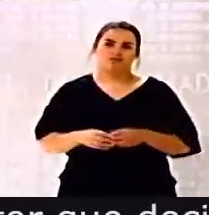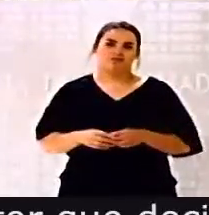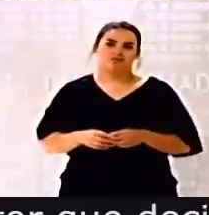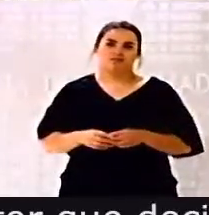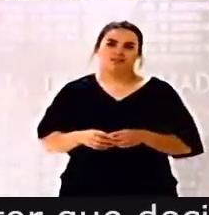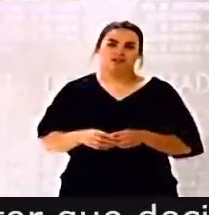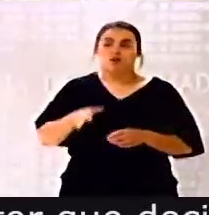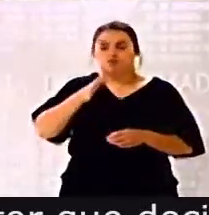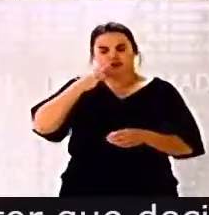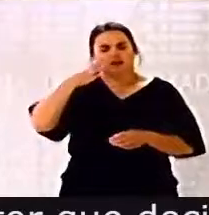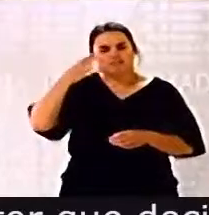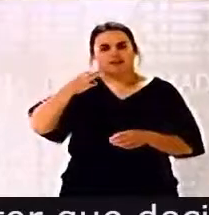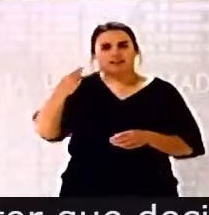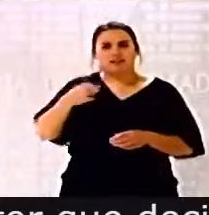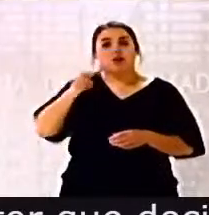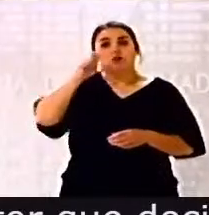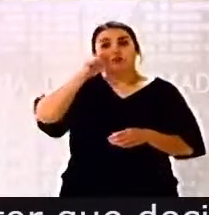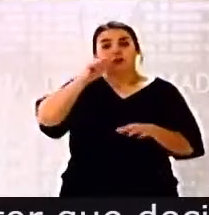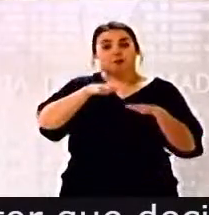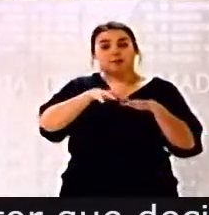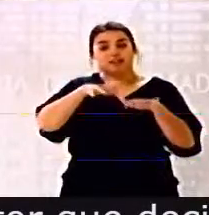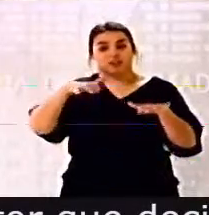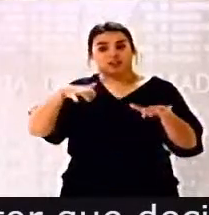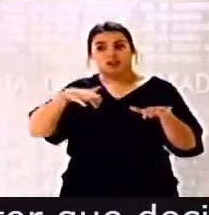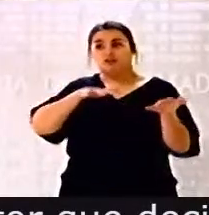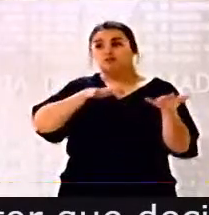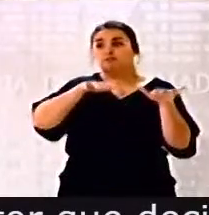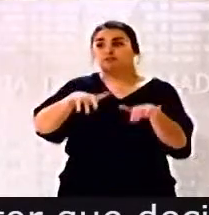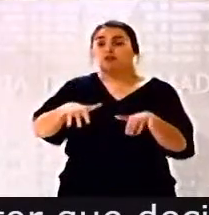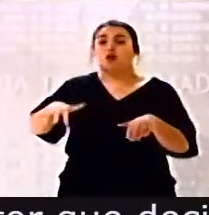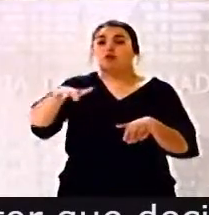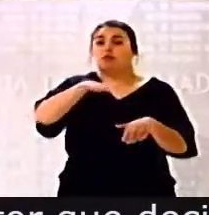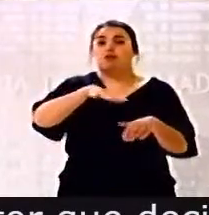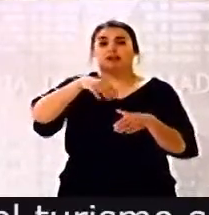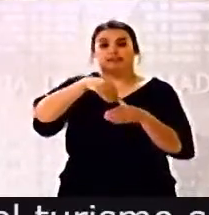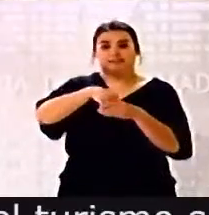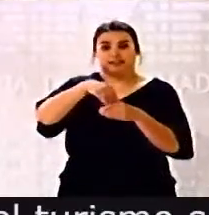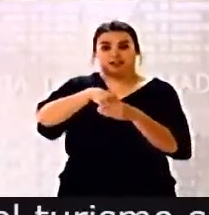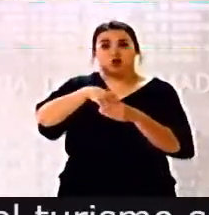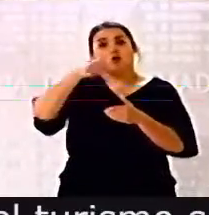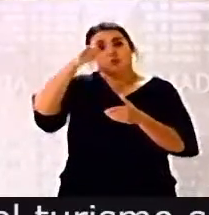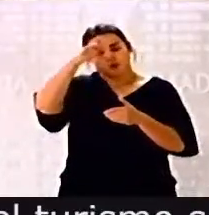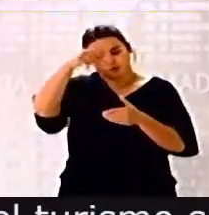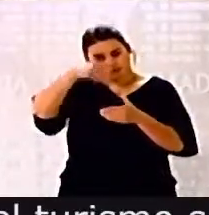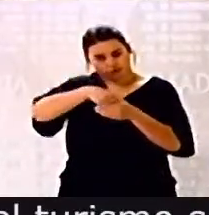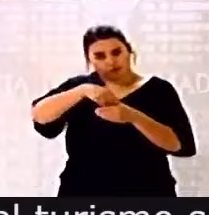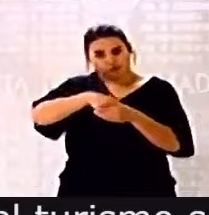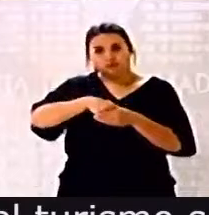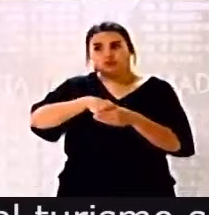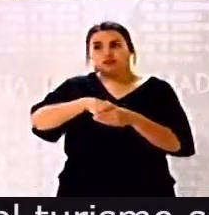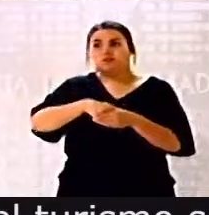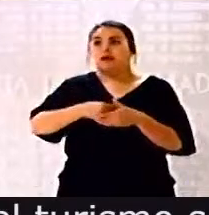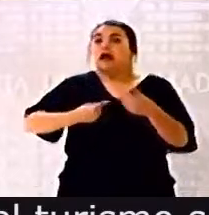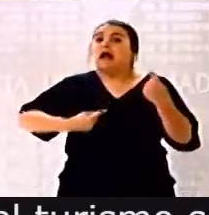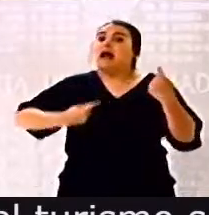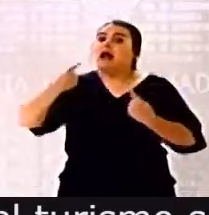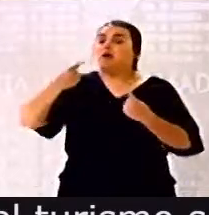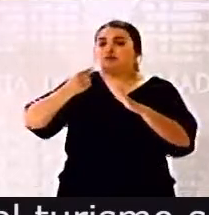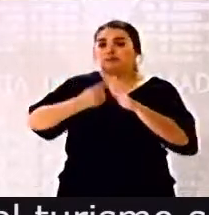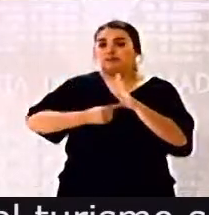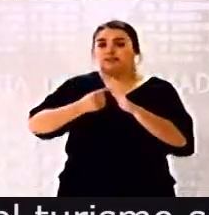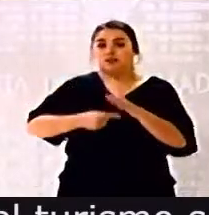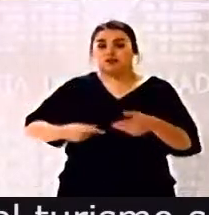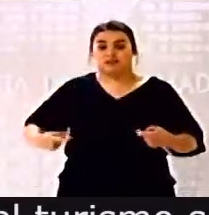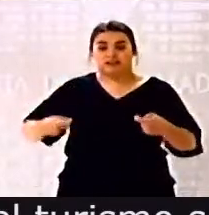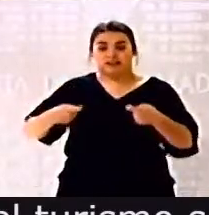si es verdad que la mayoría del turismo se va a producir en la zona de interior y en nuestros pueblos, alguna medida de